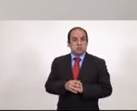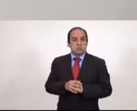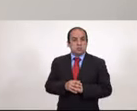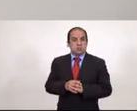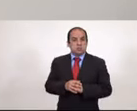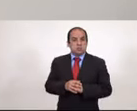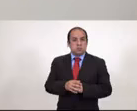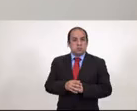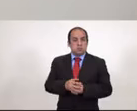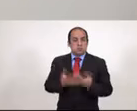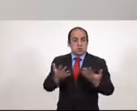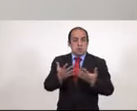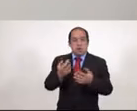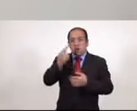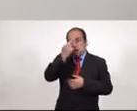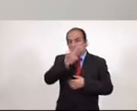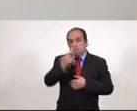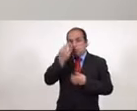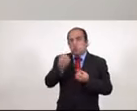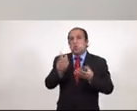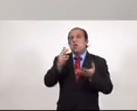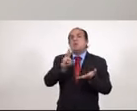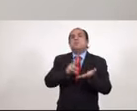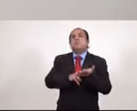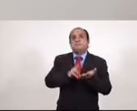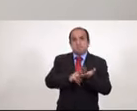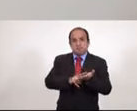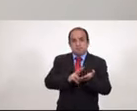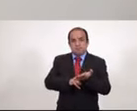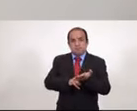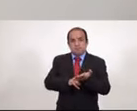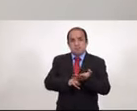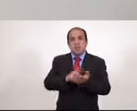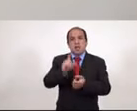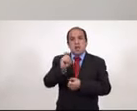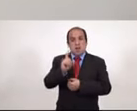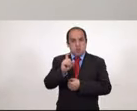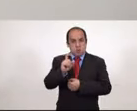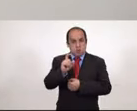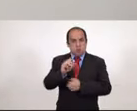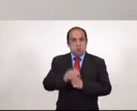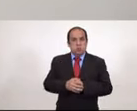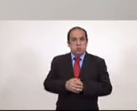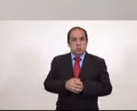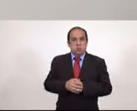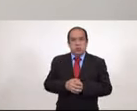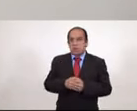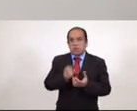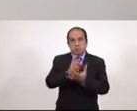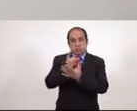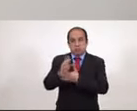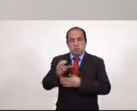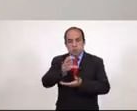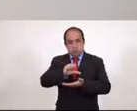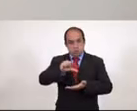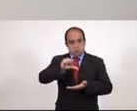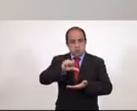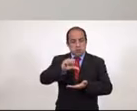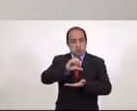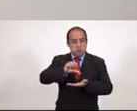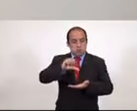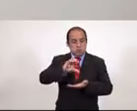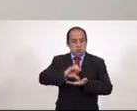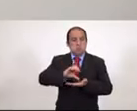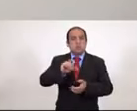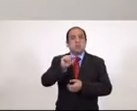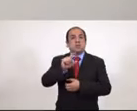el cálculo de los costos asociados a la cantidad de agua que no llegó a las colonias, pero también debo decirte que